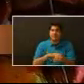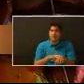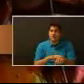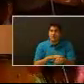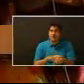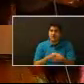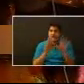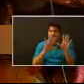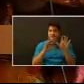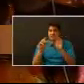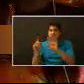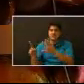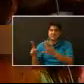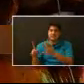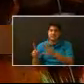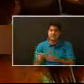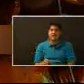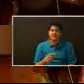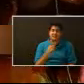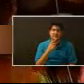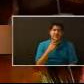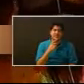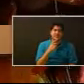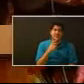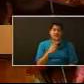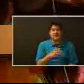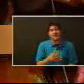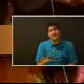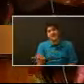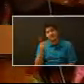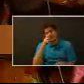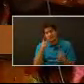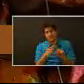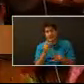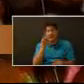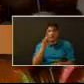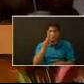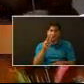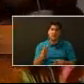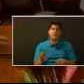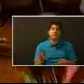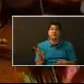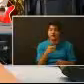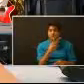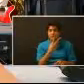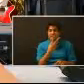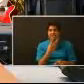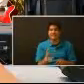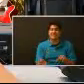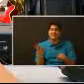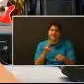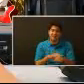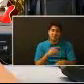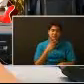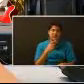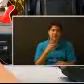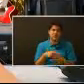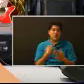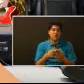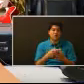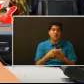primer libro de Samuel, y el siguiente es segundo de Samuel 23, 8, cuando da los nombres de